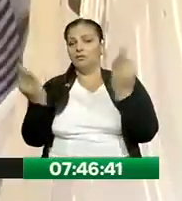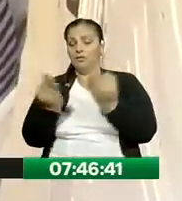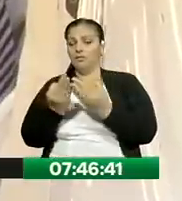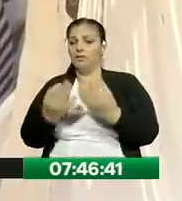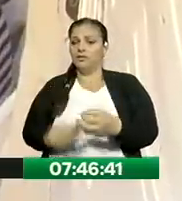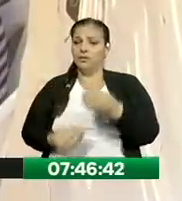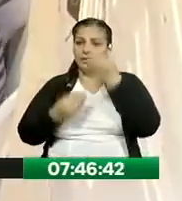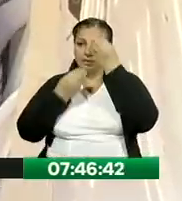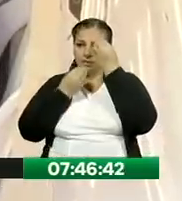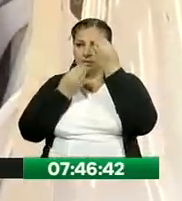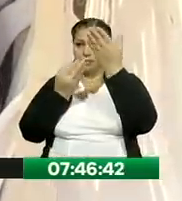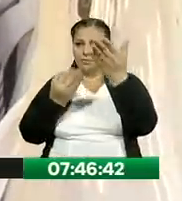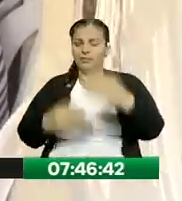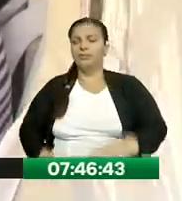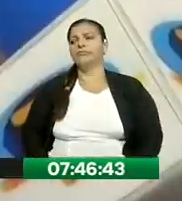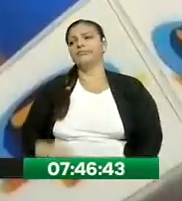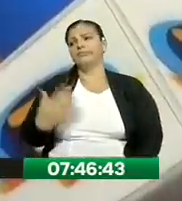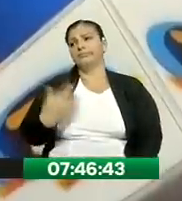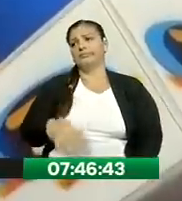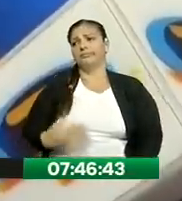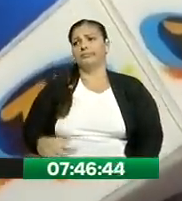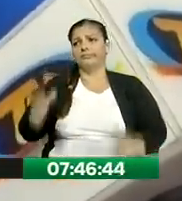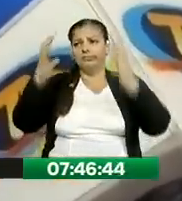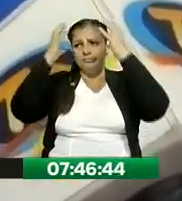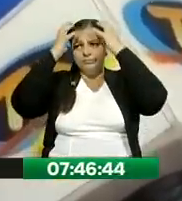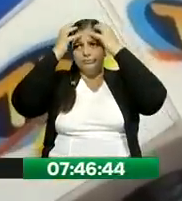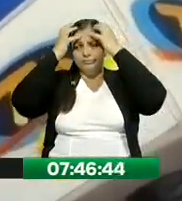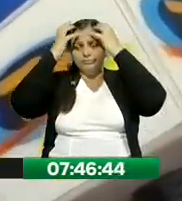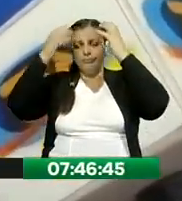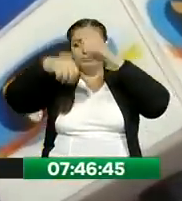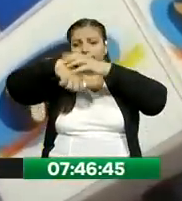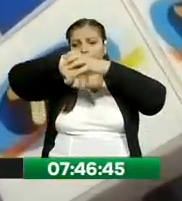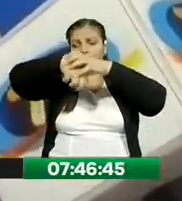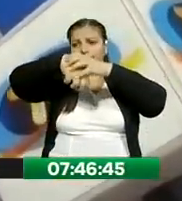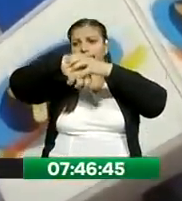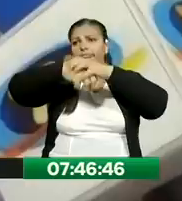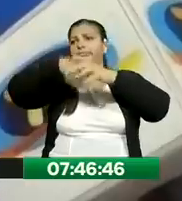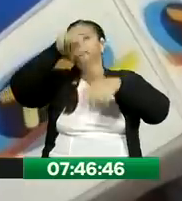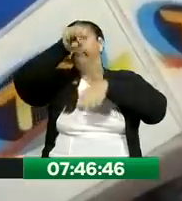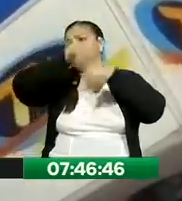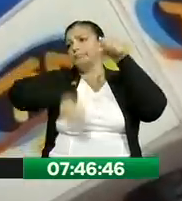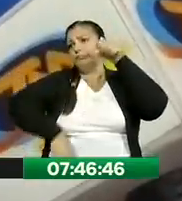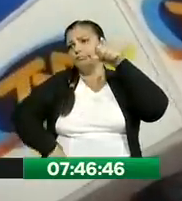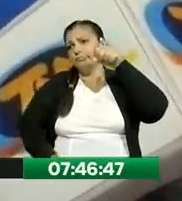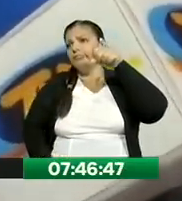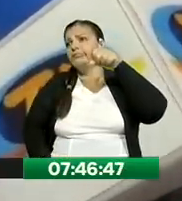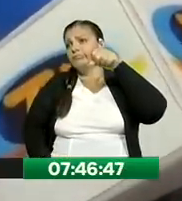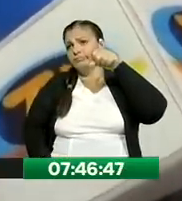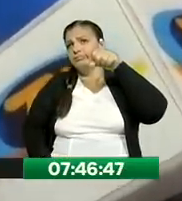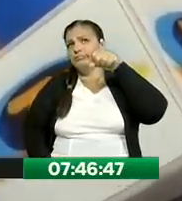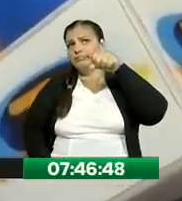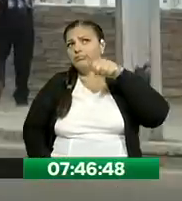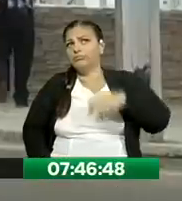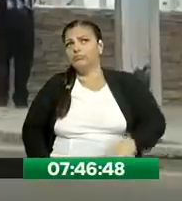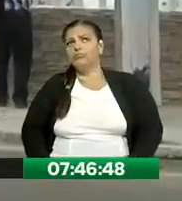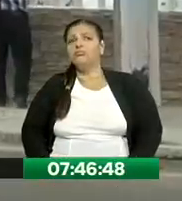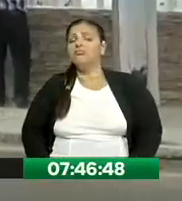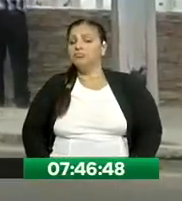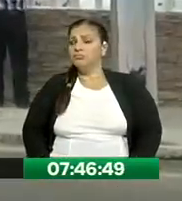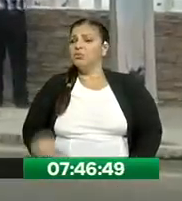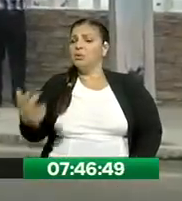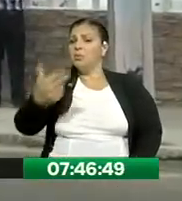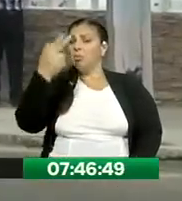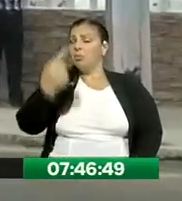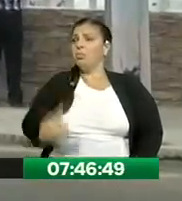daños irreversibles en su cerebro. Como los disparos fueron aquí atrás, entonces ya el cerebro estaba muerto. La